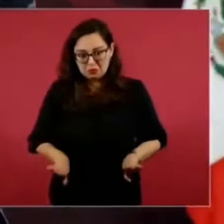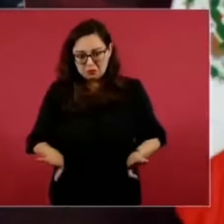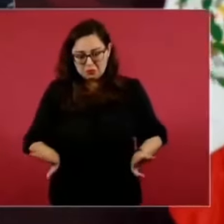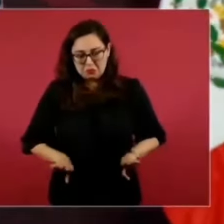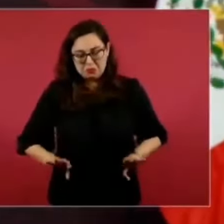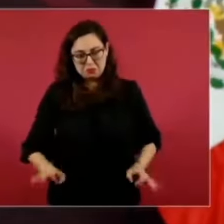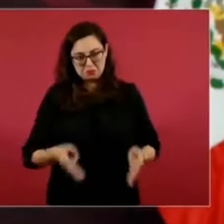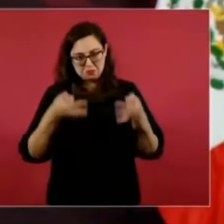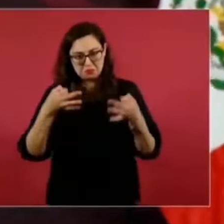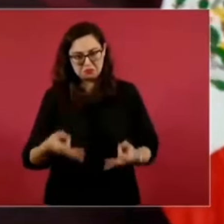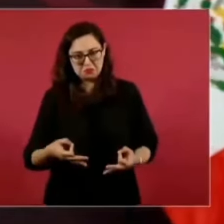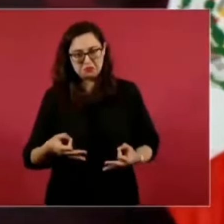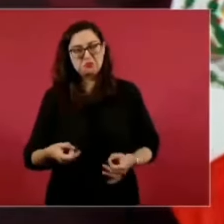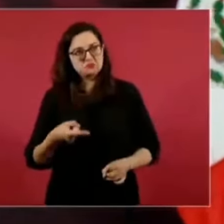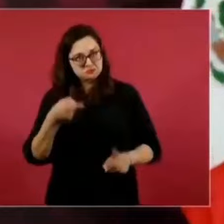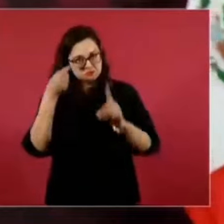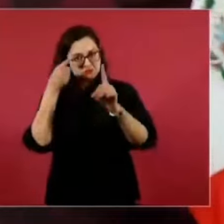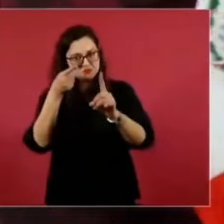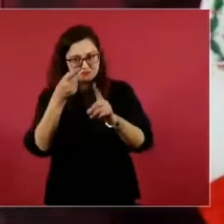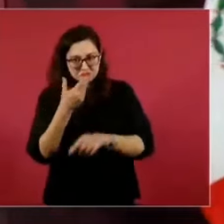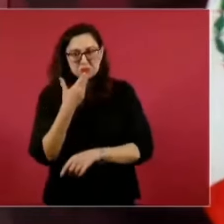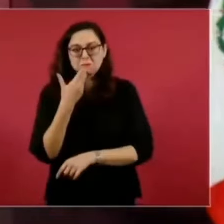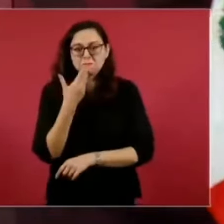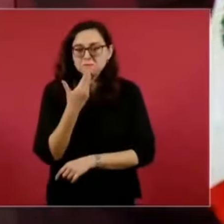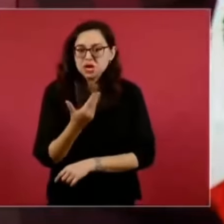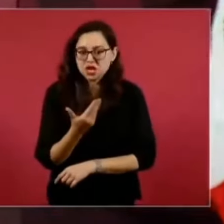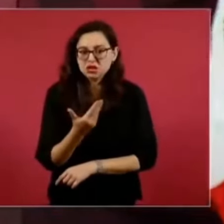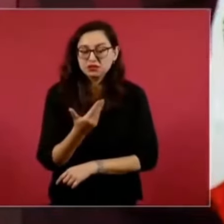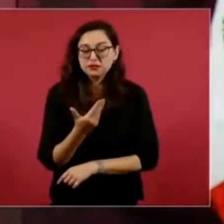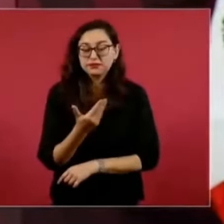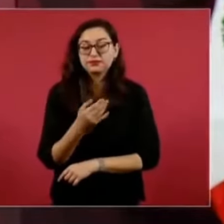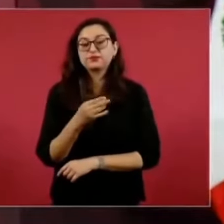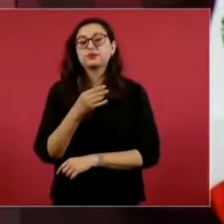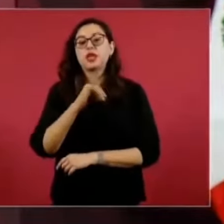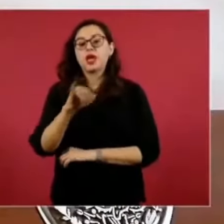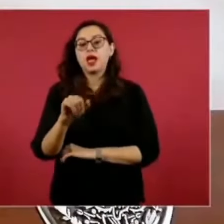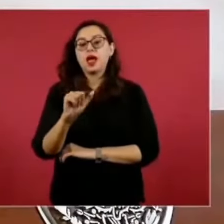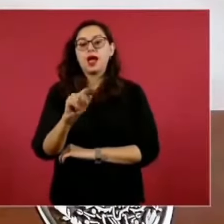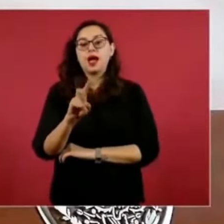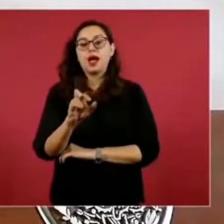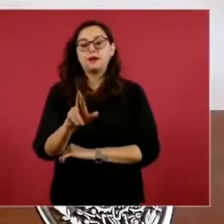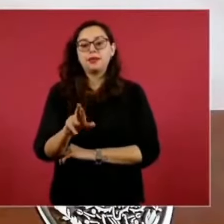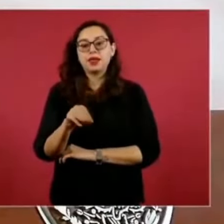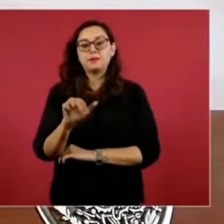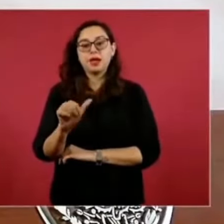tiene ideales jav May